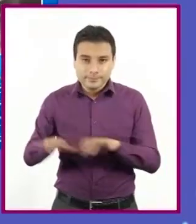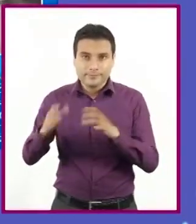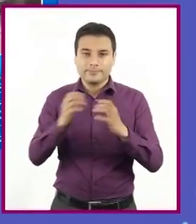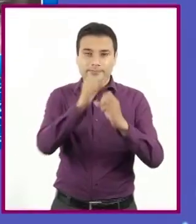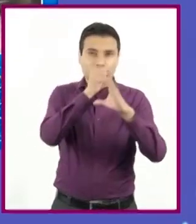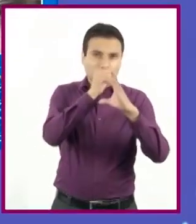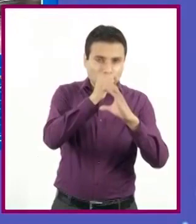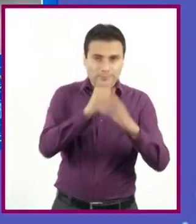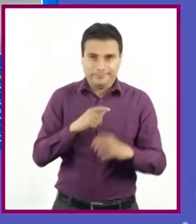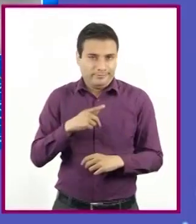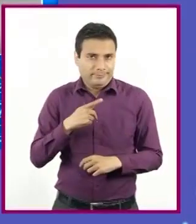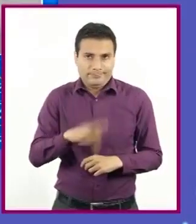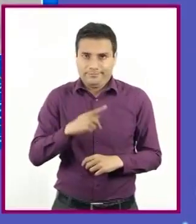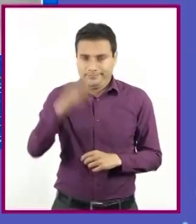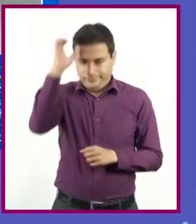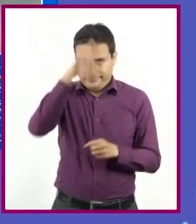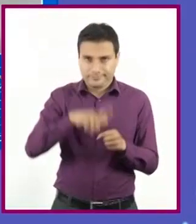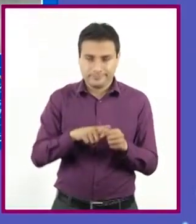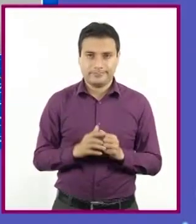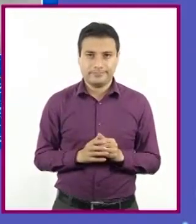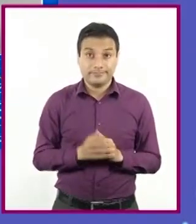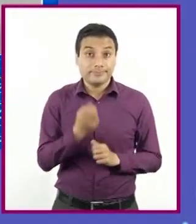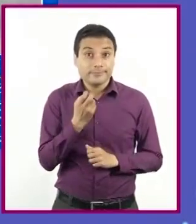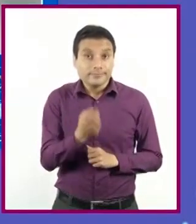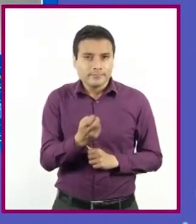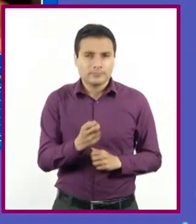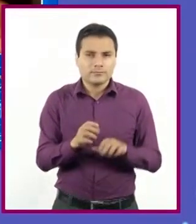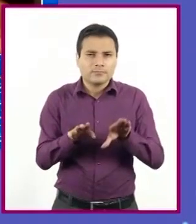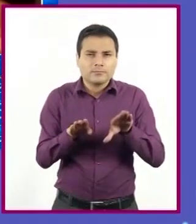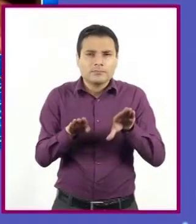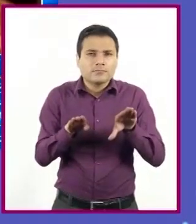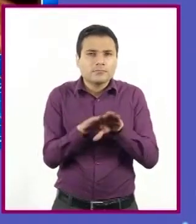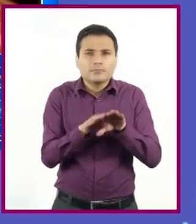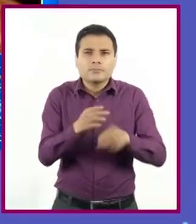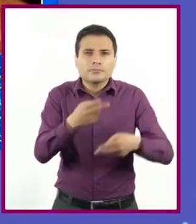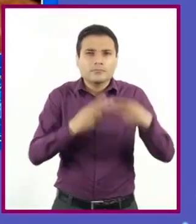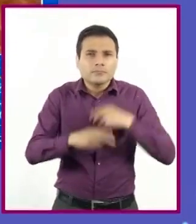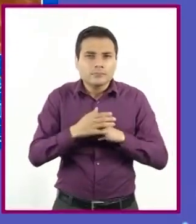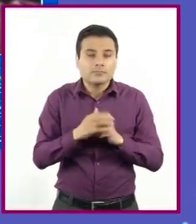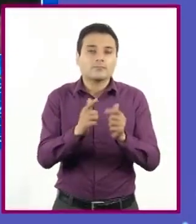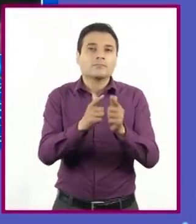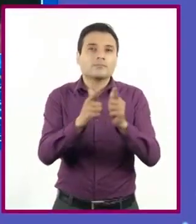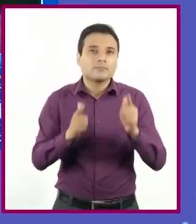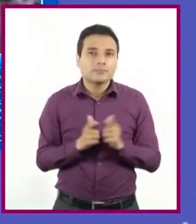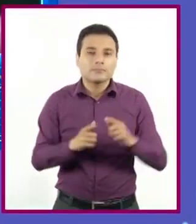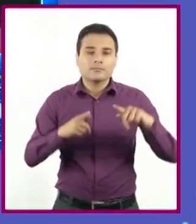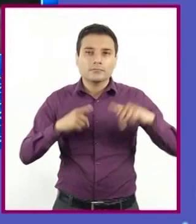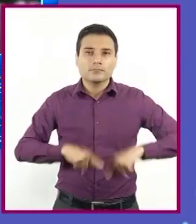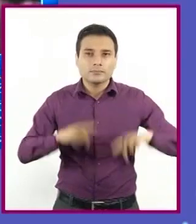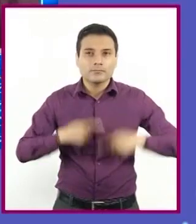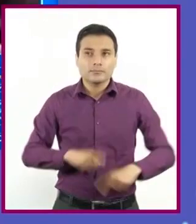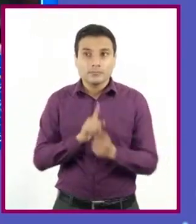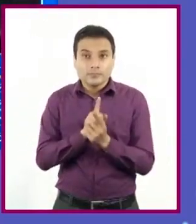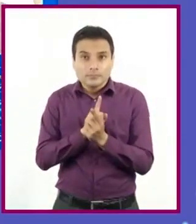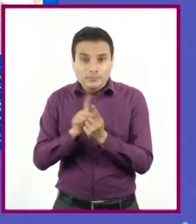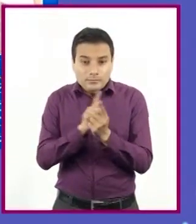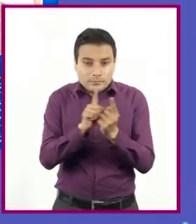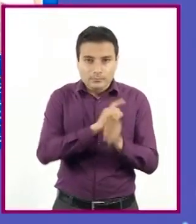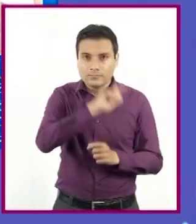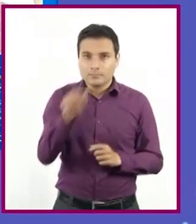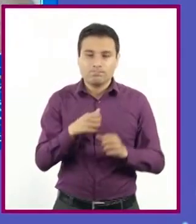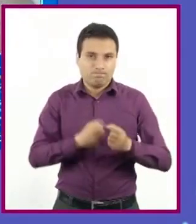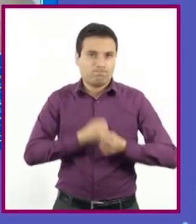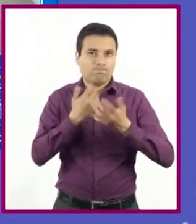culturales sonoras. Todos ellos son resultado de la creatividad de personas o grupos sociales y caracterizan la identidad cultural de